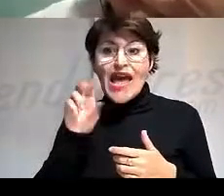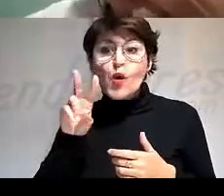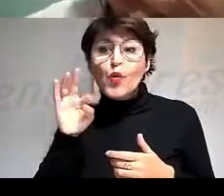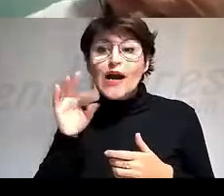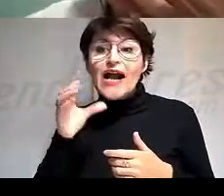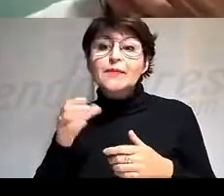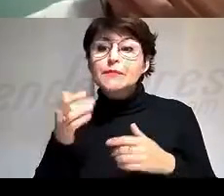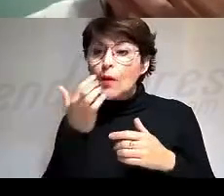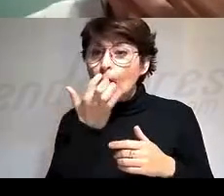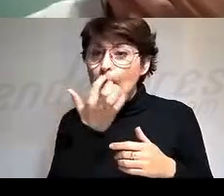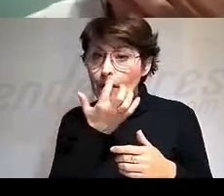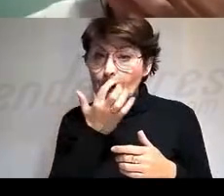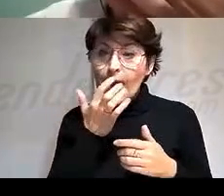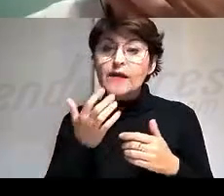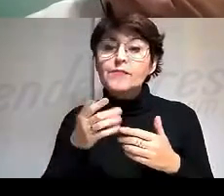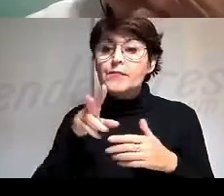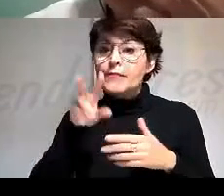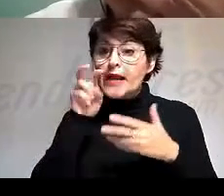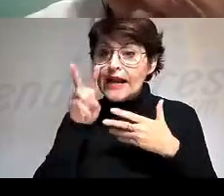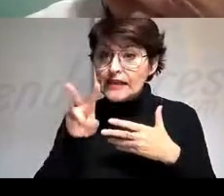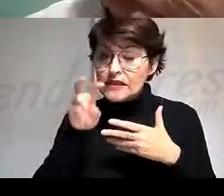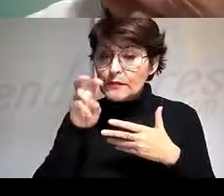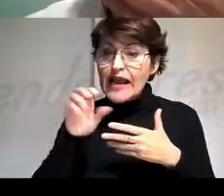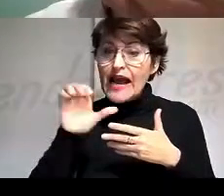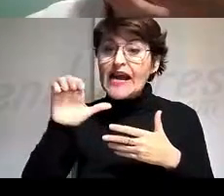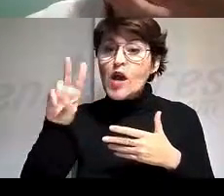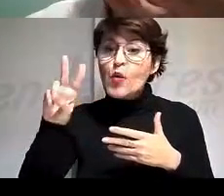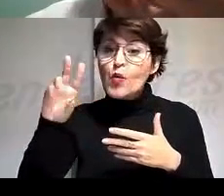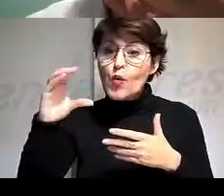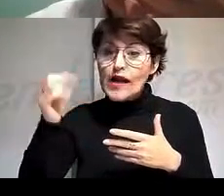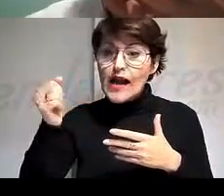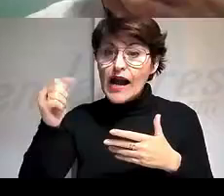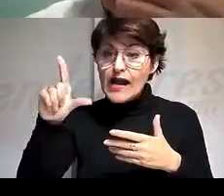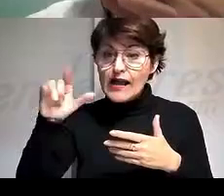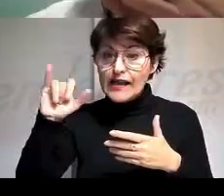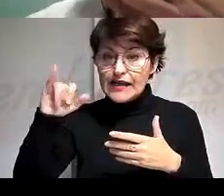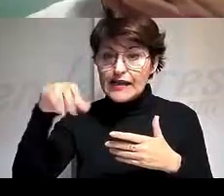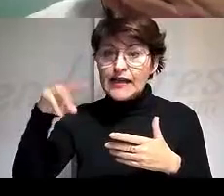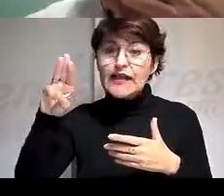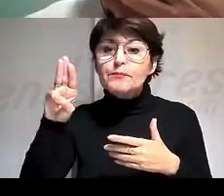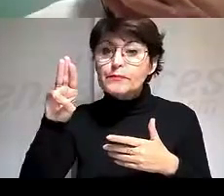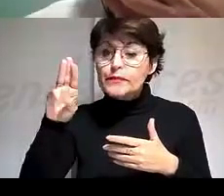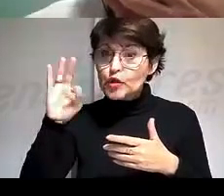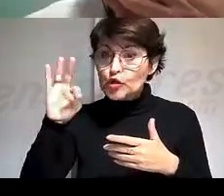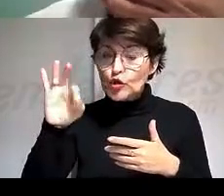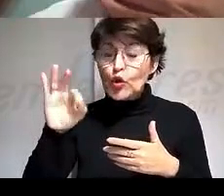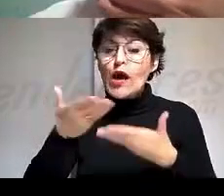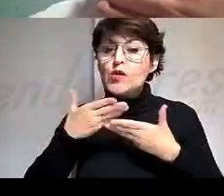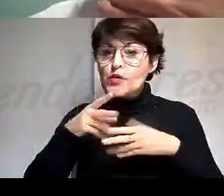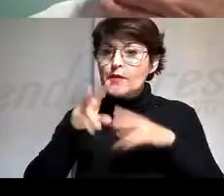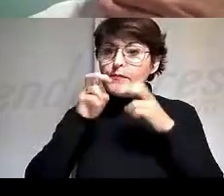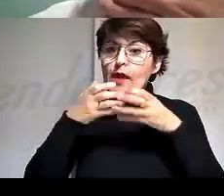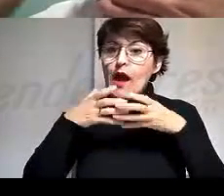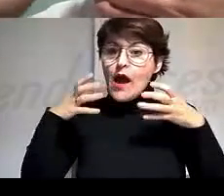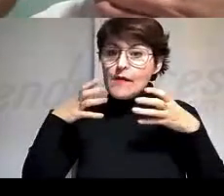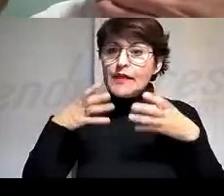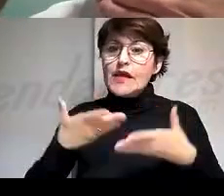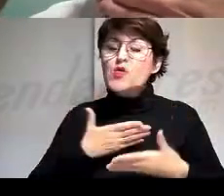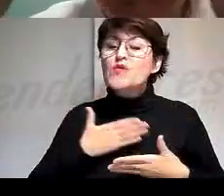bigotito, justo debajo de la nariz, va fenomenal, tiene un olor muy intenso. Y bueno, el Vicks